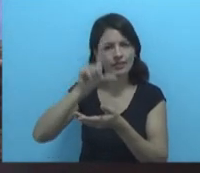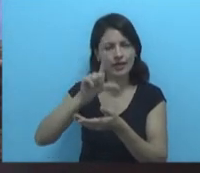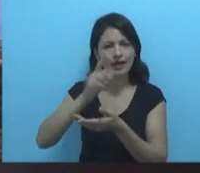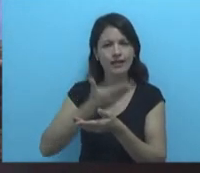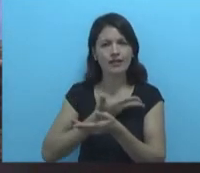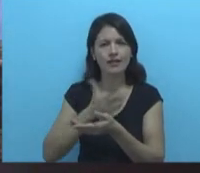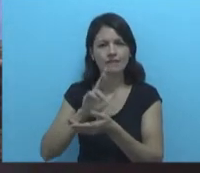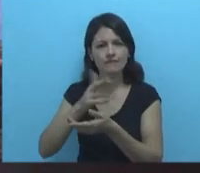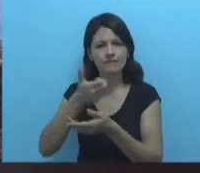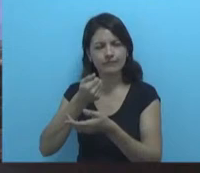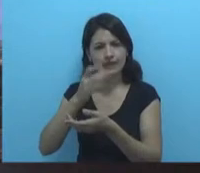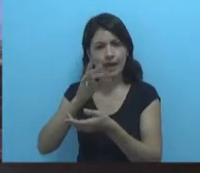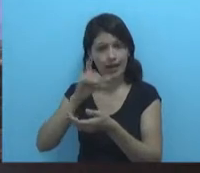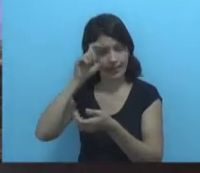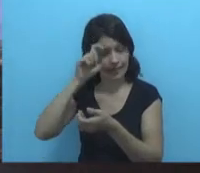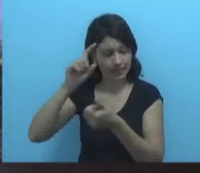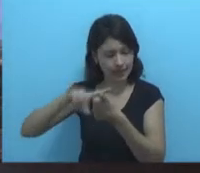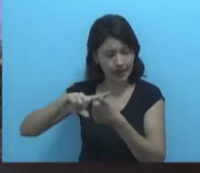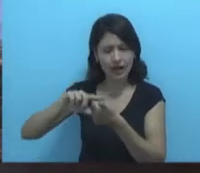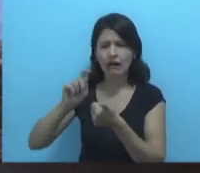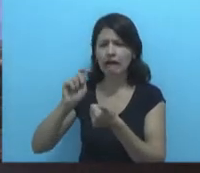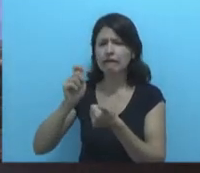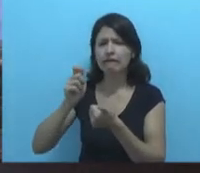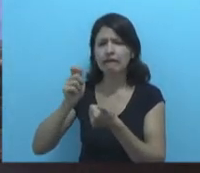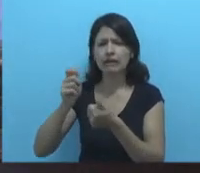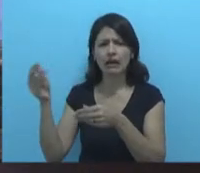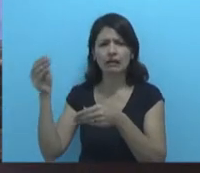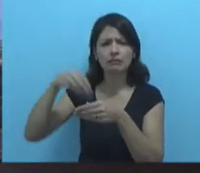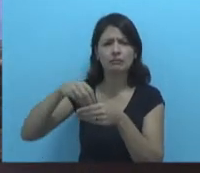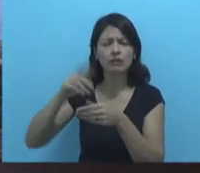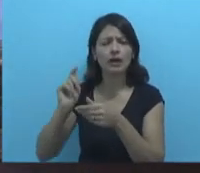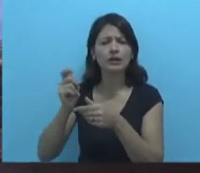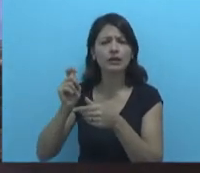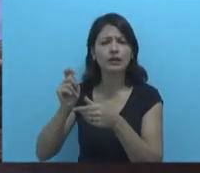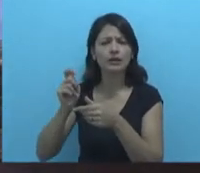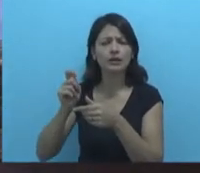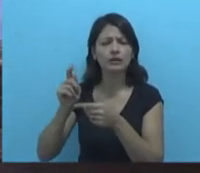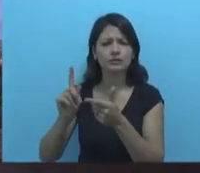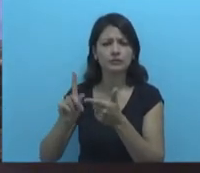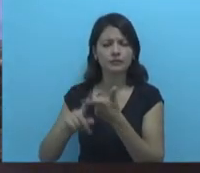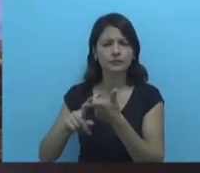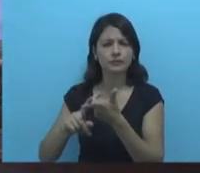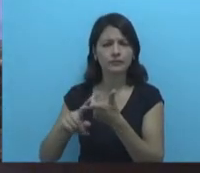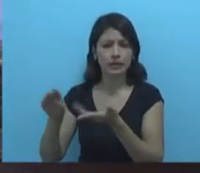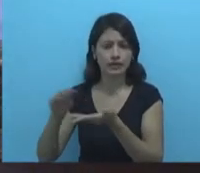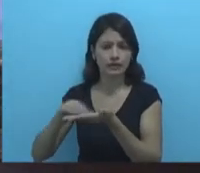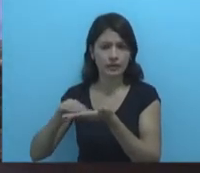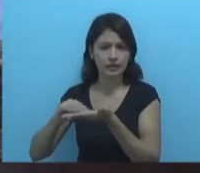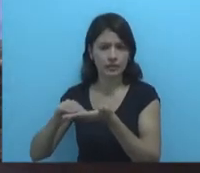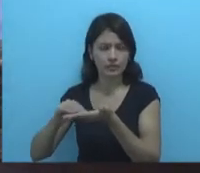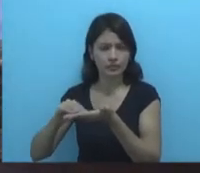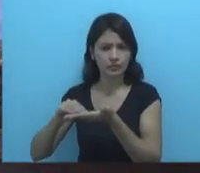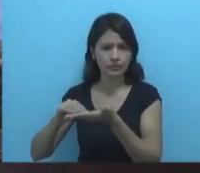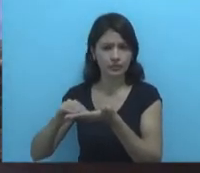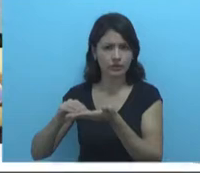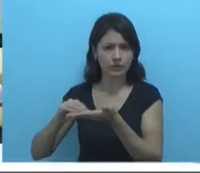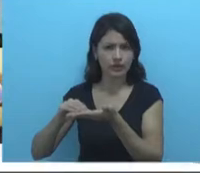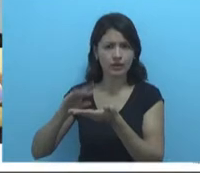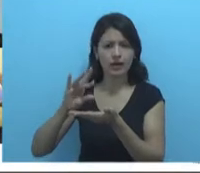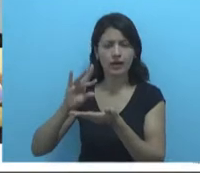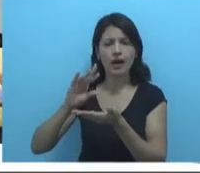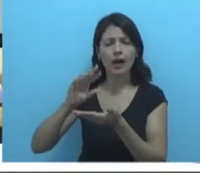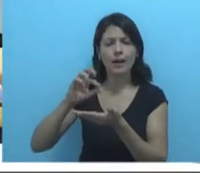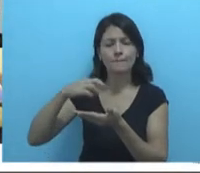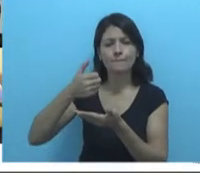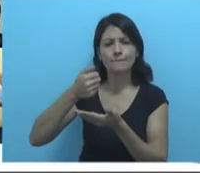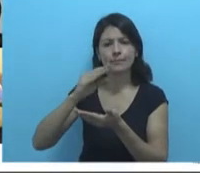su bloque, diputado, ¿a quiénes incluye? Sí, incluye a nuestro bloque, a la diputada Mari